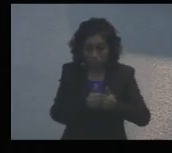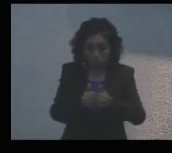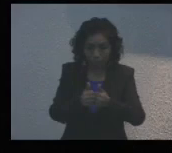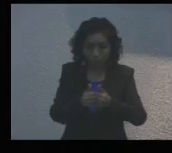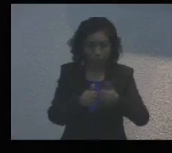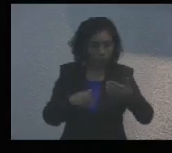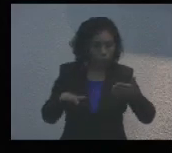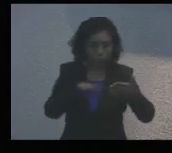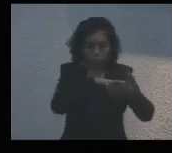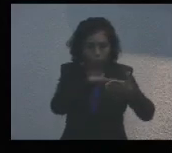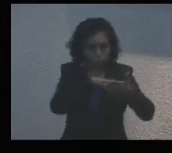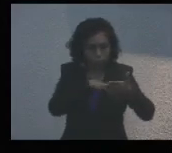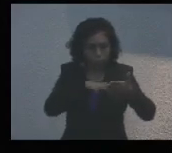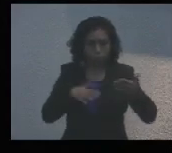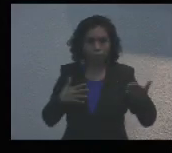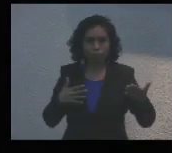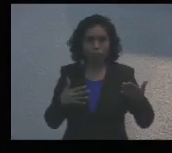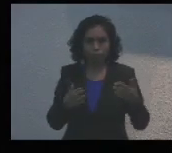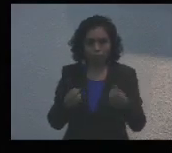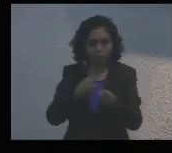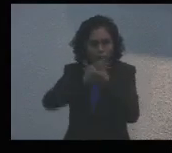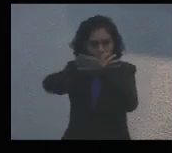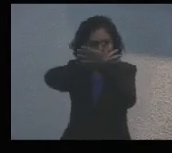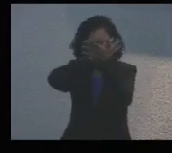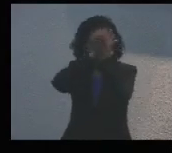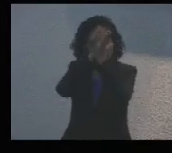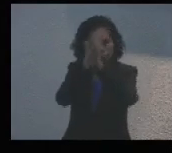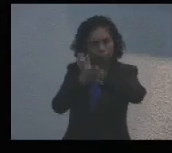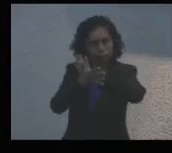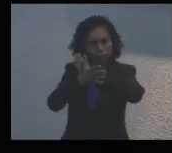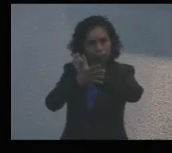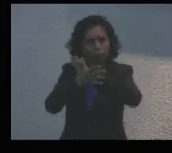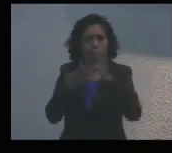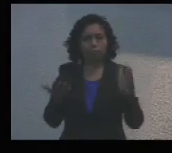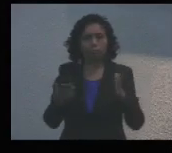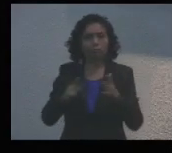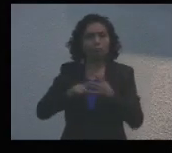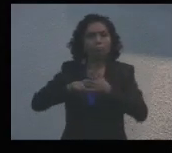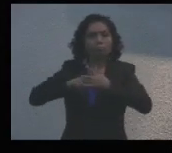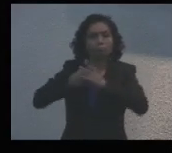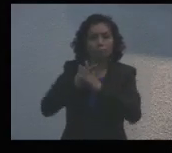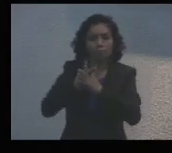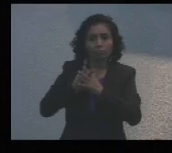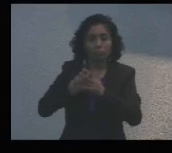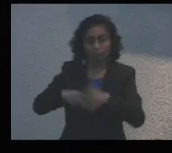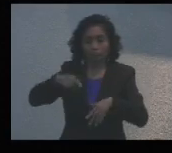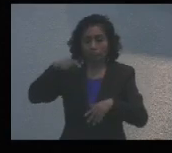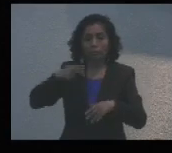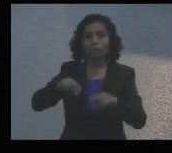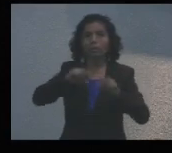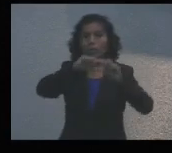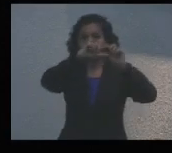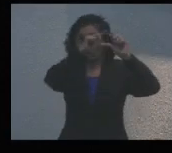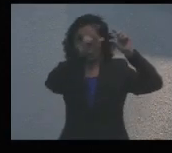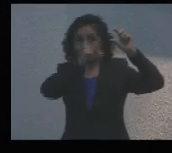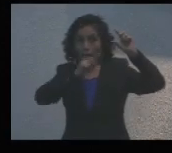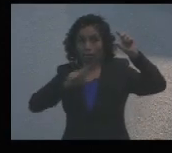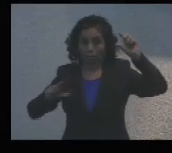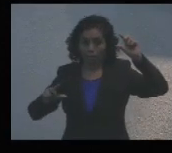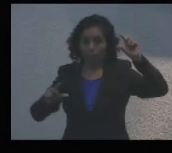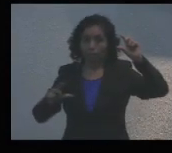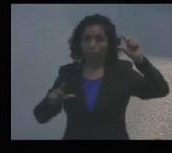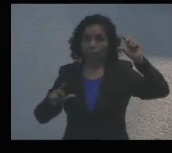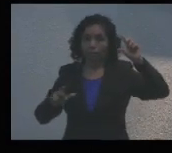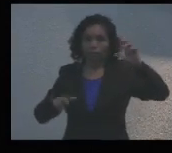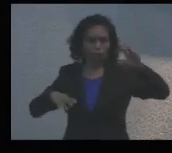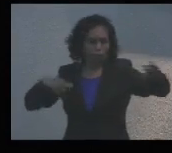parte correspondiente del proceso de transformación profunda que inició en nuestro país y en todos los rincones